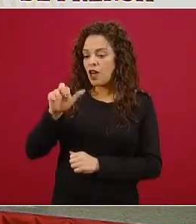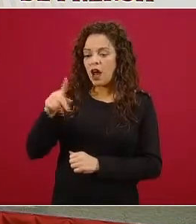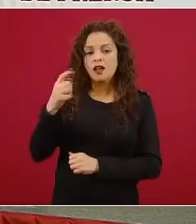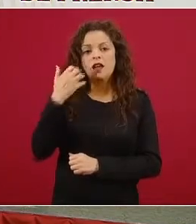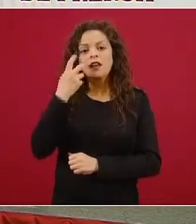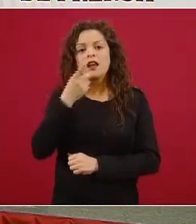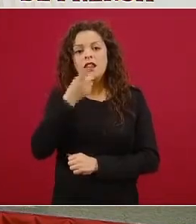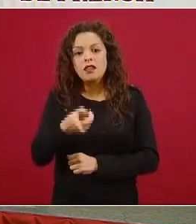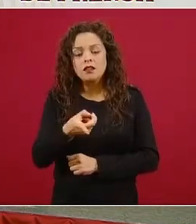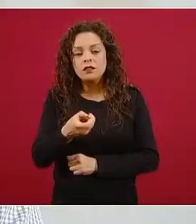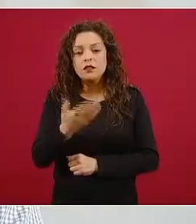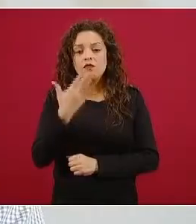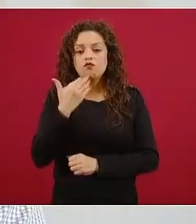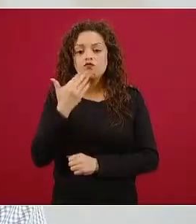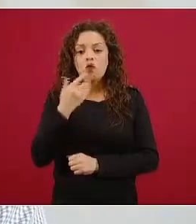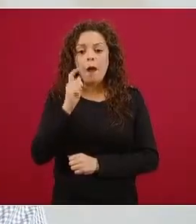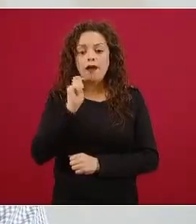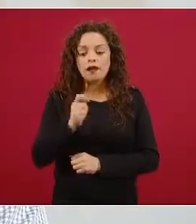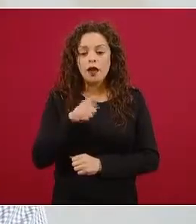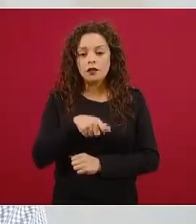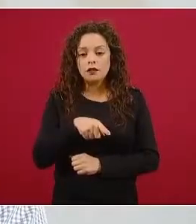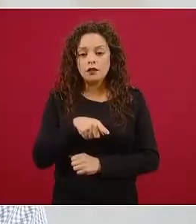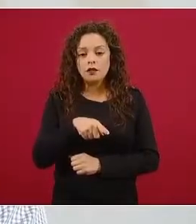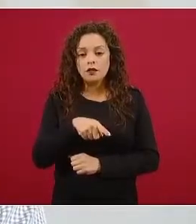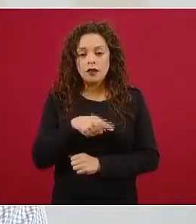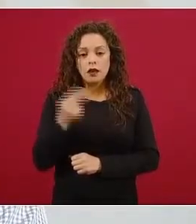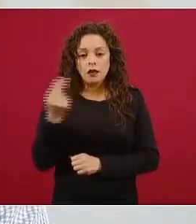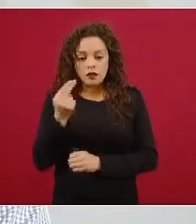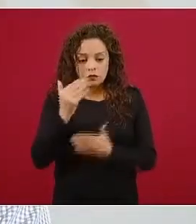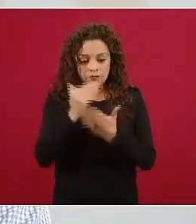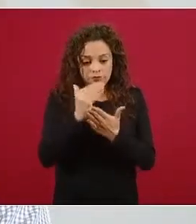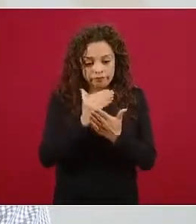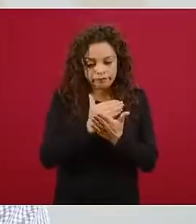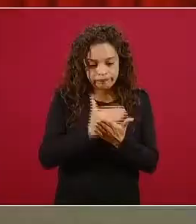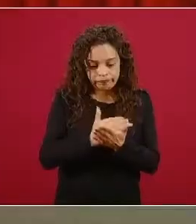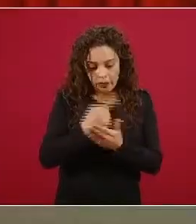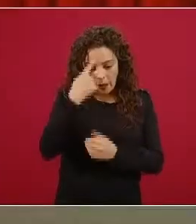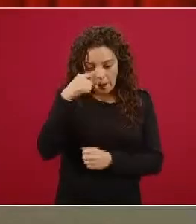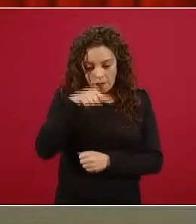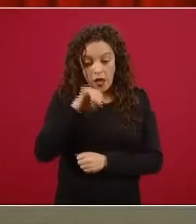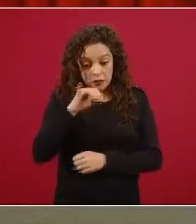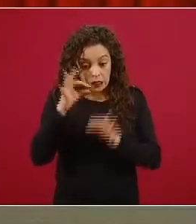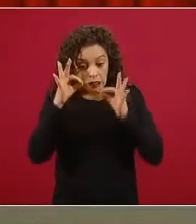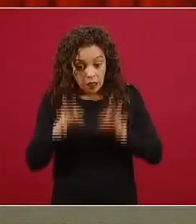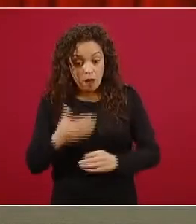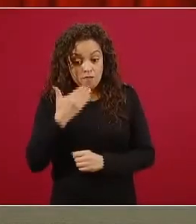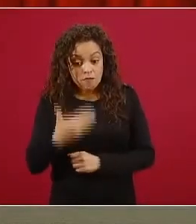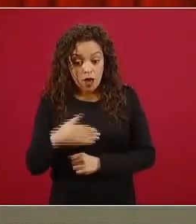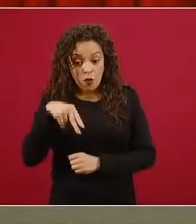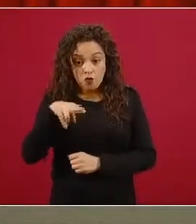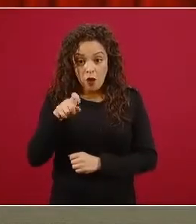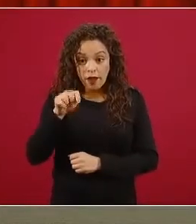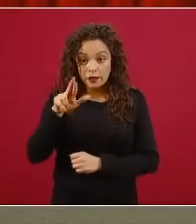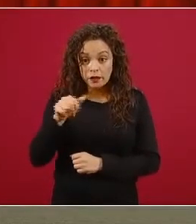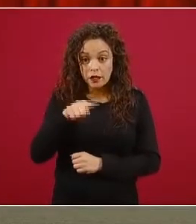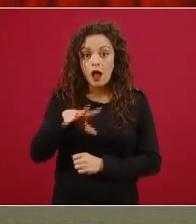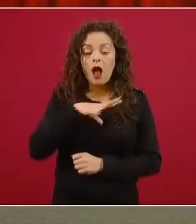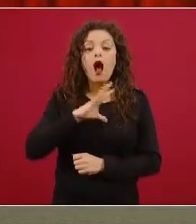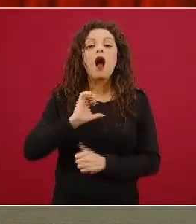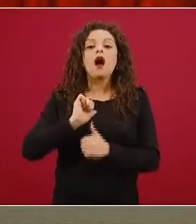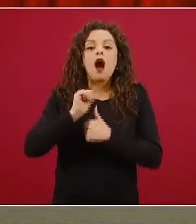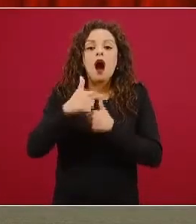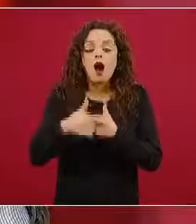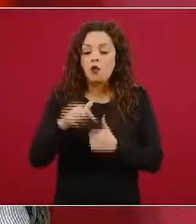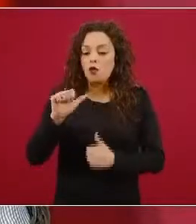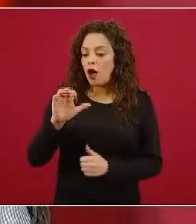los controles que en su momento se buscan para ver si la muestra fue adecuada, lleven a cabo algún tipo de actividad. Lo